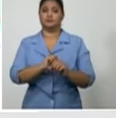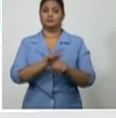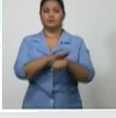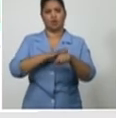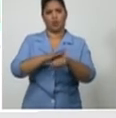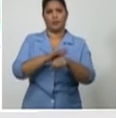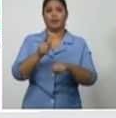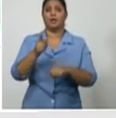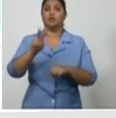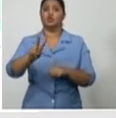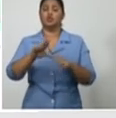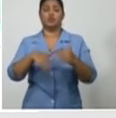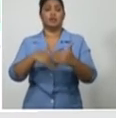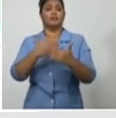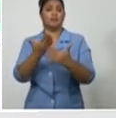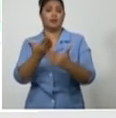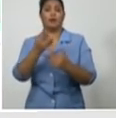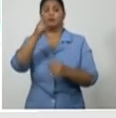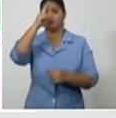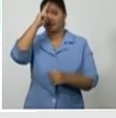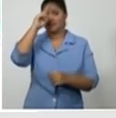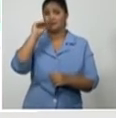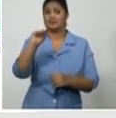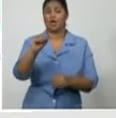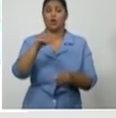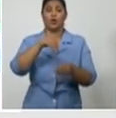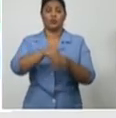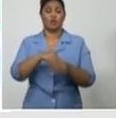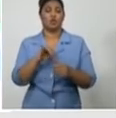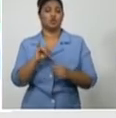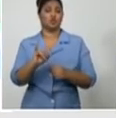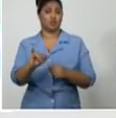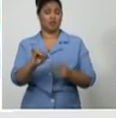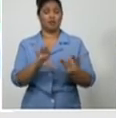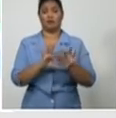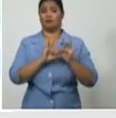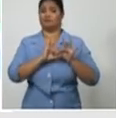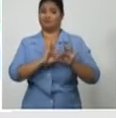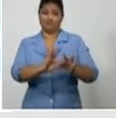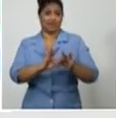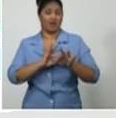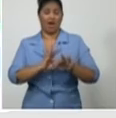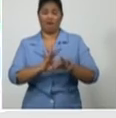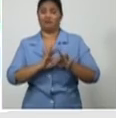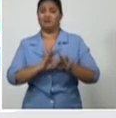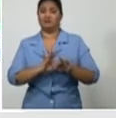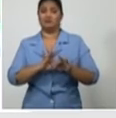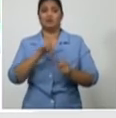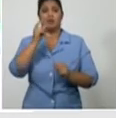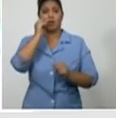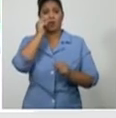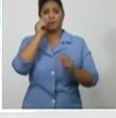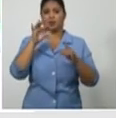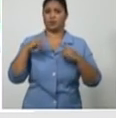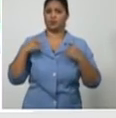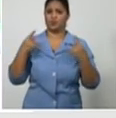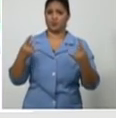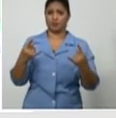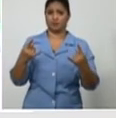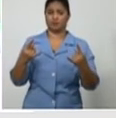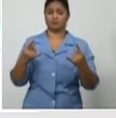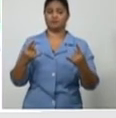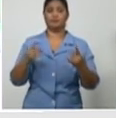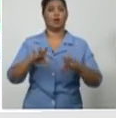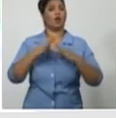terapia intensiva, dadas las complicaciones que presentó, el paciente fallece. Lamentamos